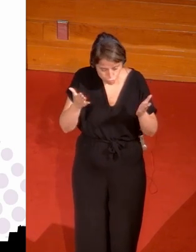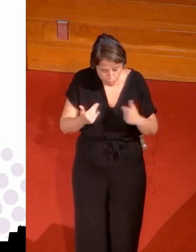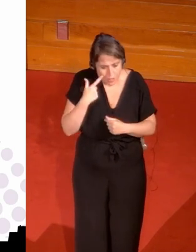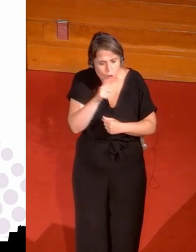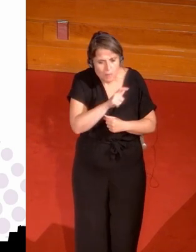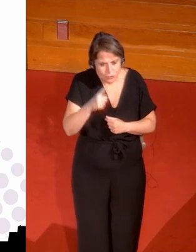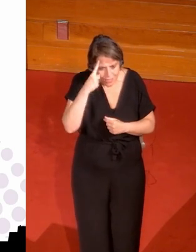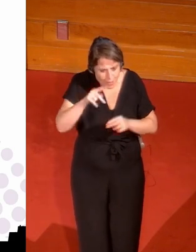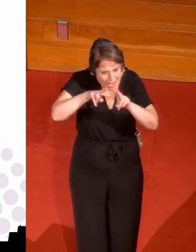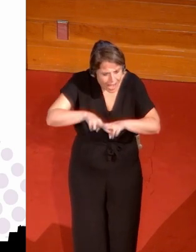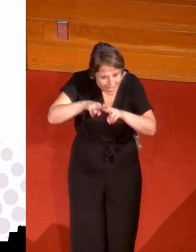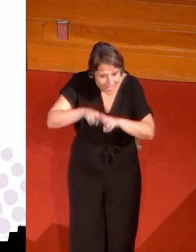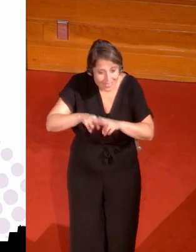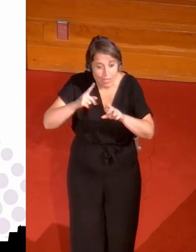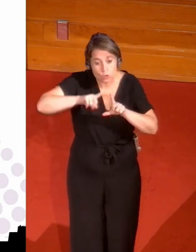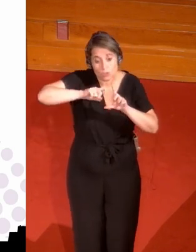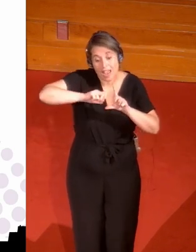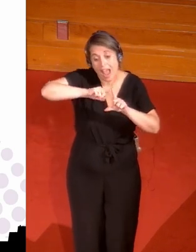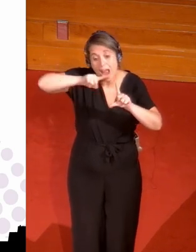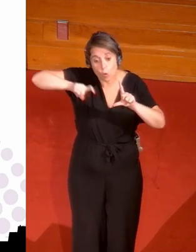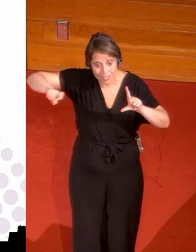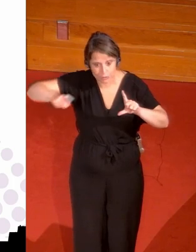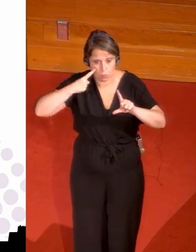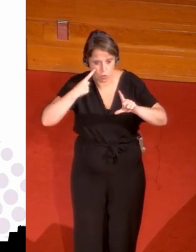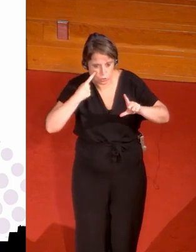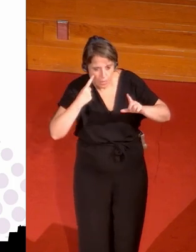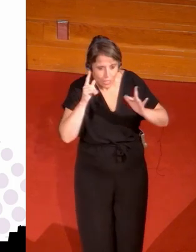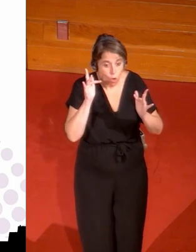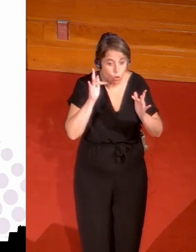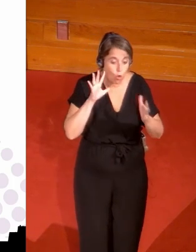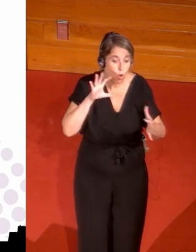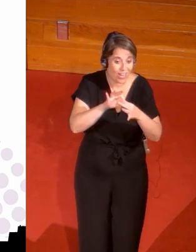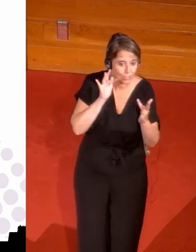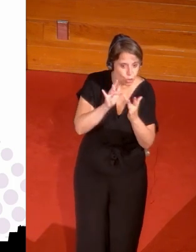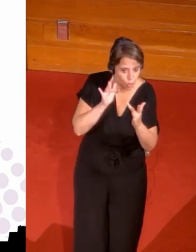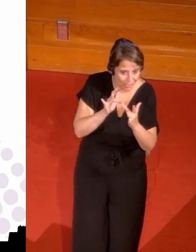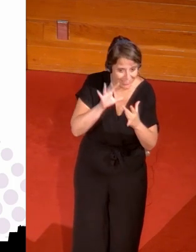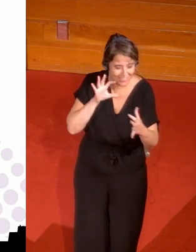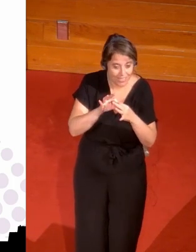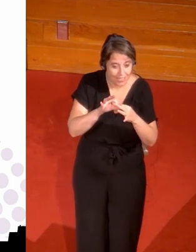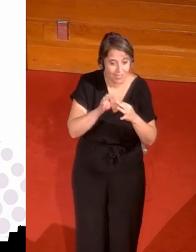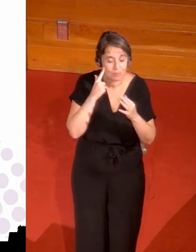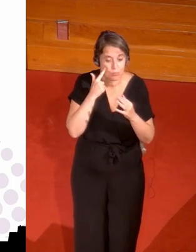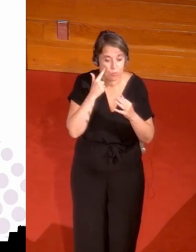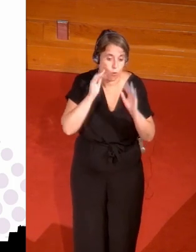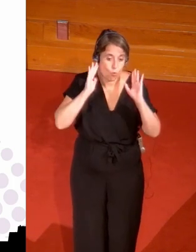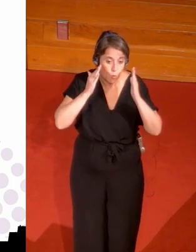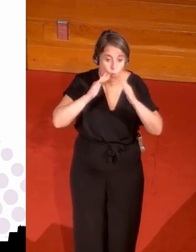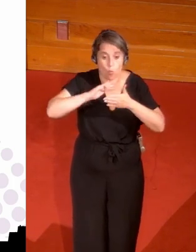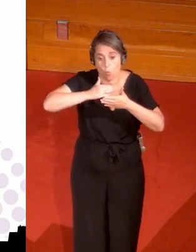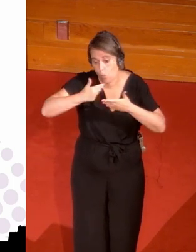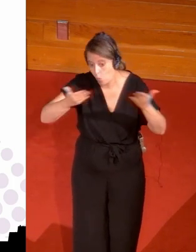la gente que sabe analizar los algoritmos y el y el fluido de conexiones entre distintas cuentas eh